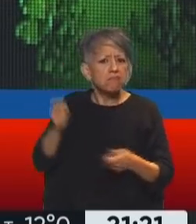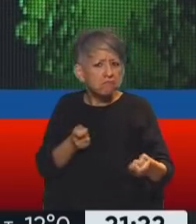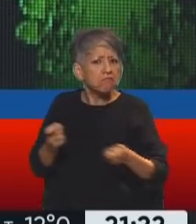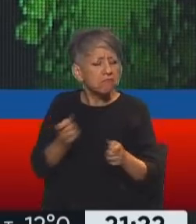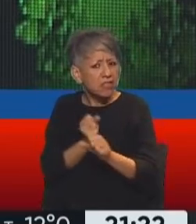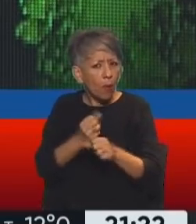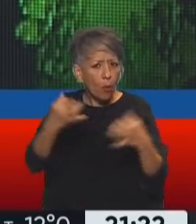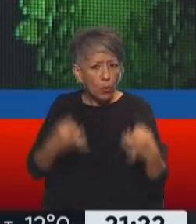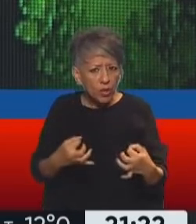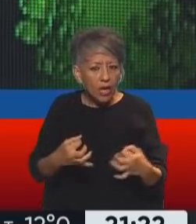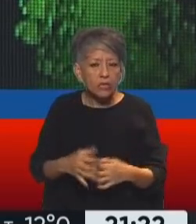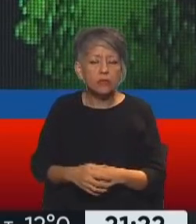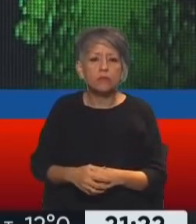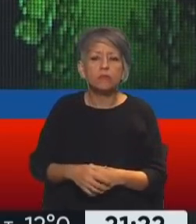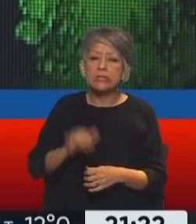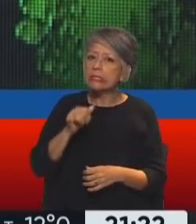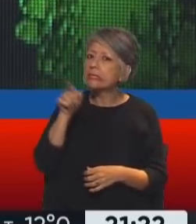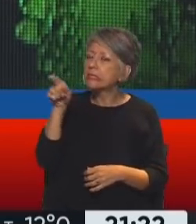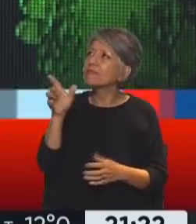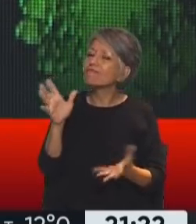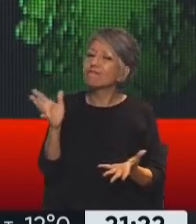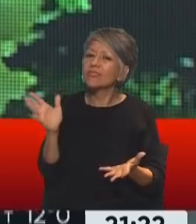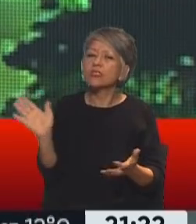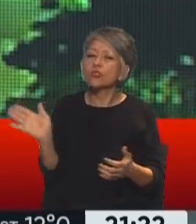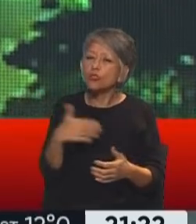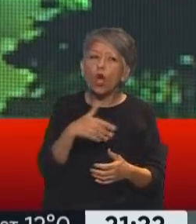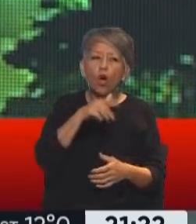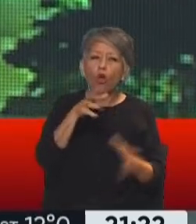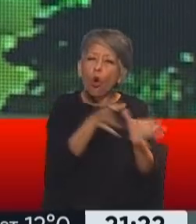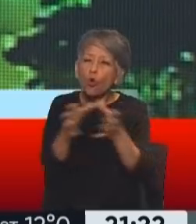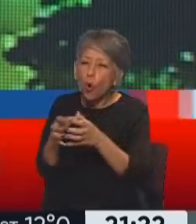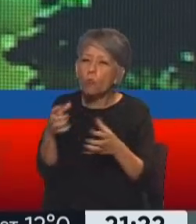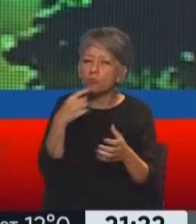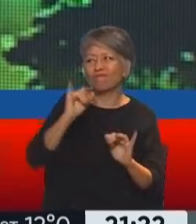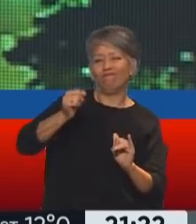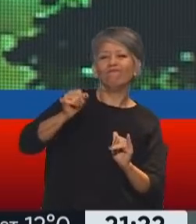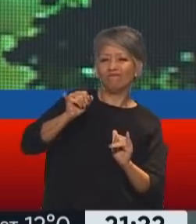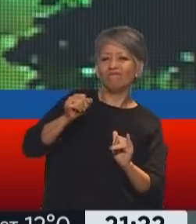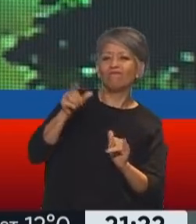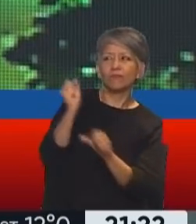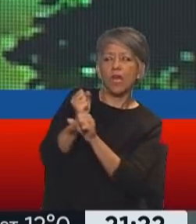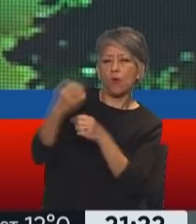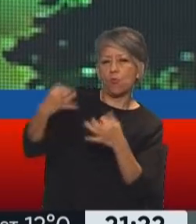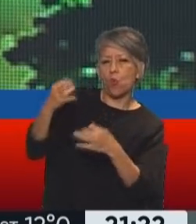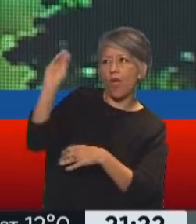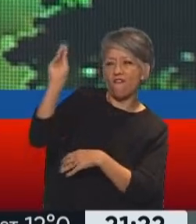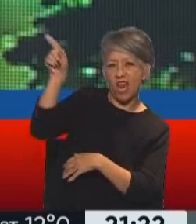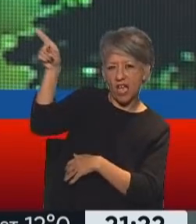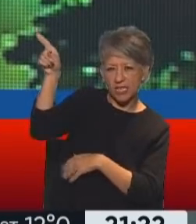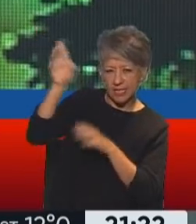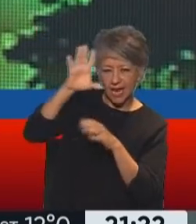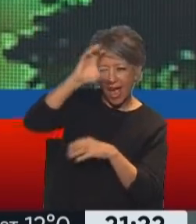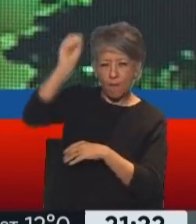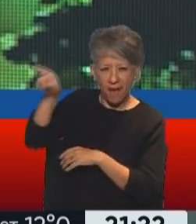Tenía, tenía una mirada muy favorable de todos los sectores con respecto a su labor, ¿no? Como embajador de Brasil, en una situación